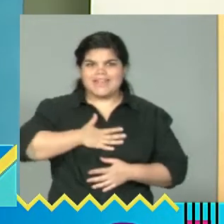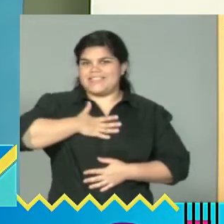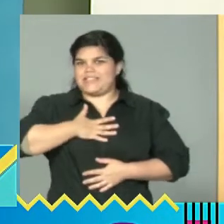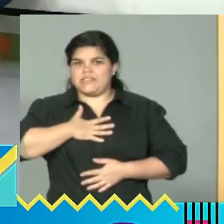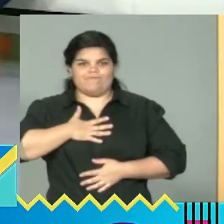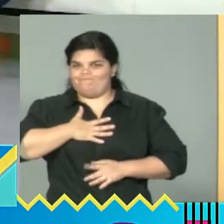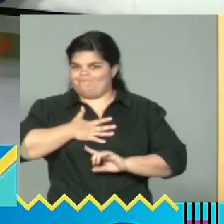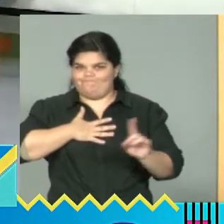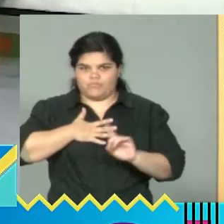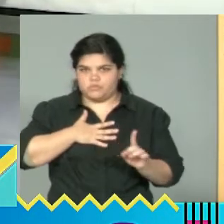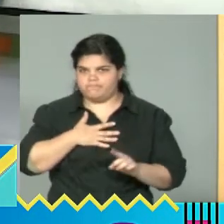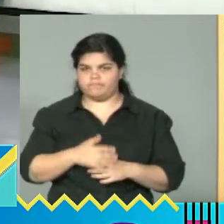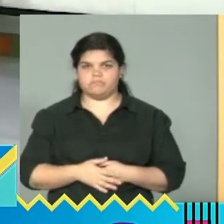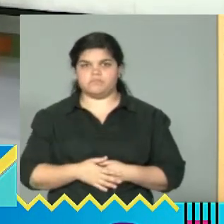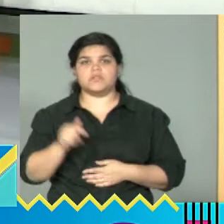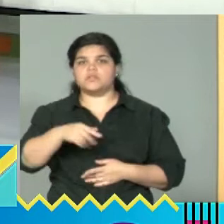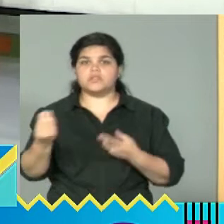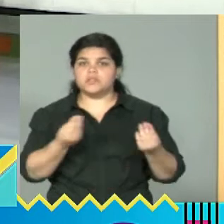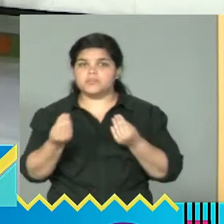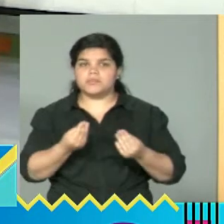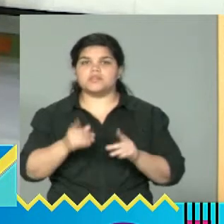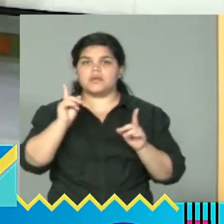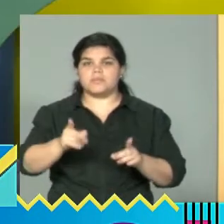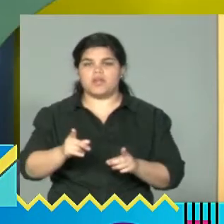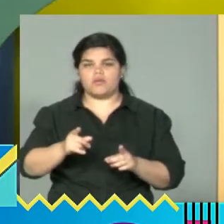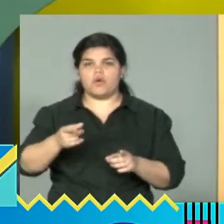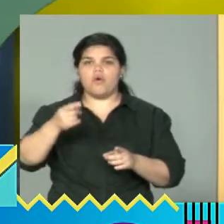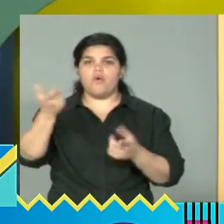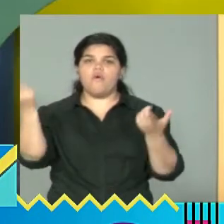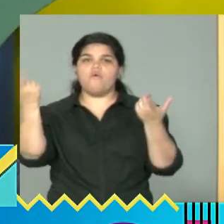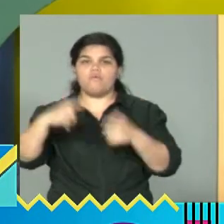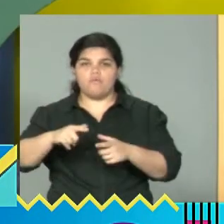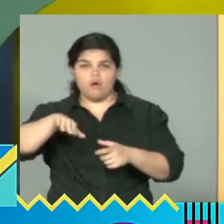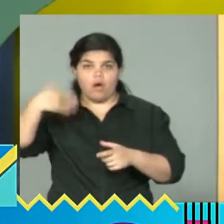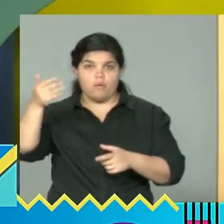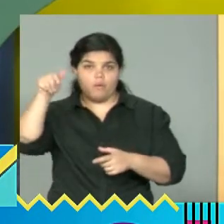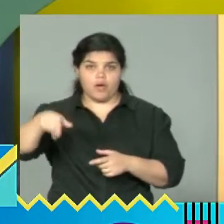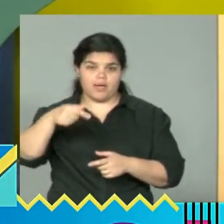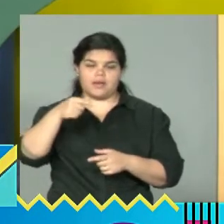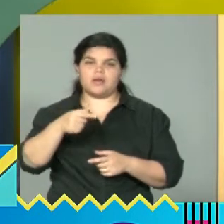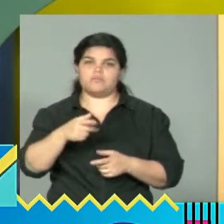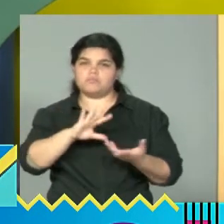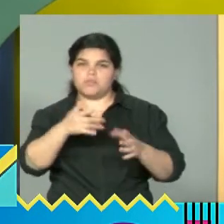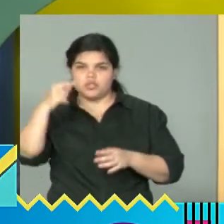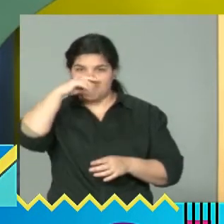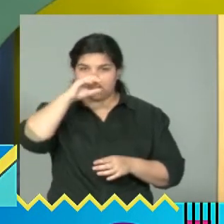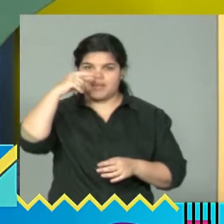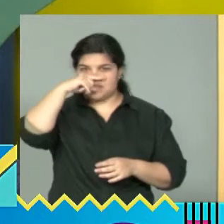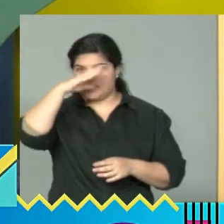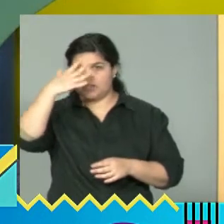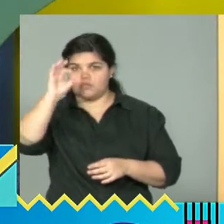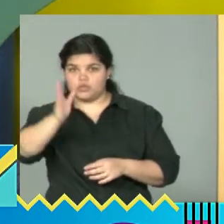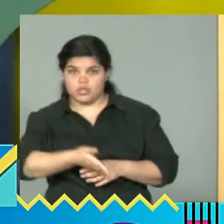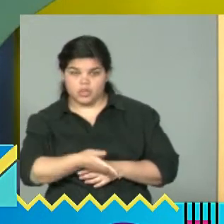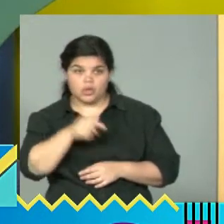incluso también con respecto a la medida del FMI, casi un 70-75% de las personas encuestadas, en una de las